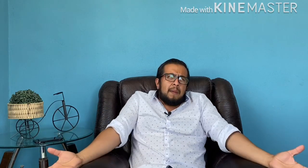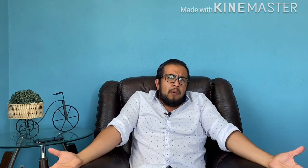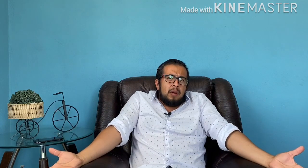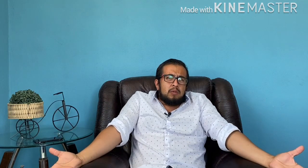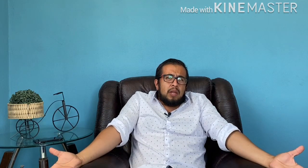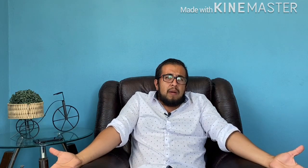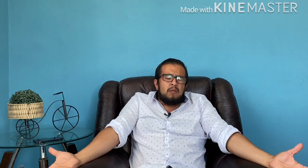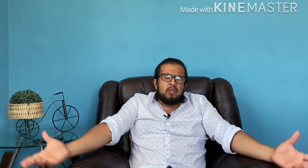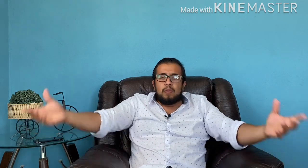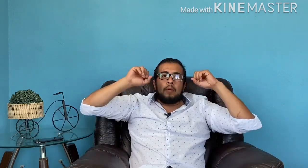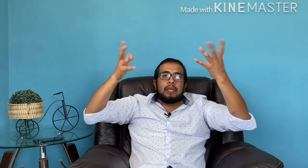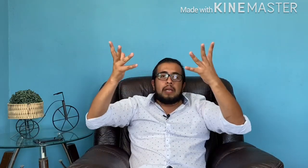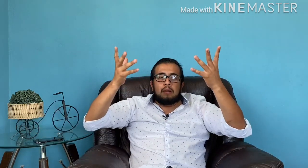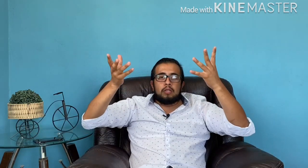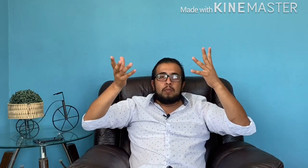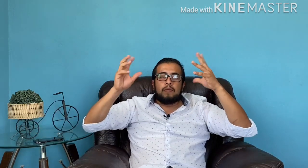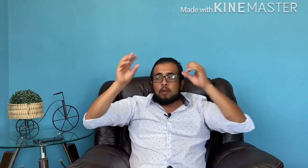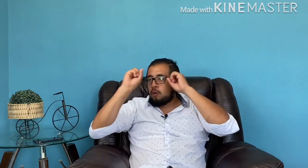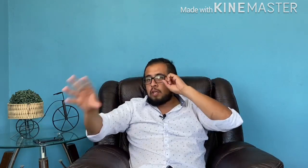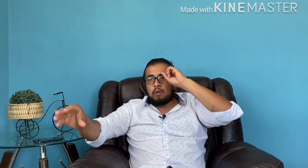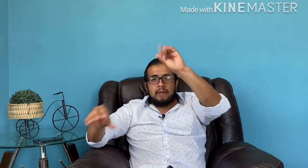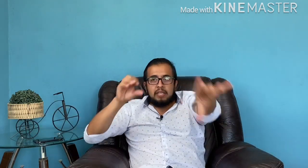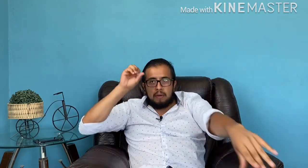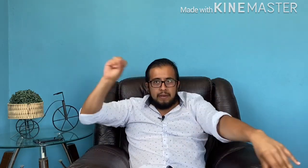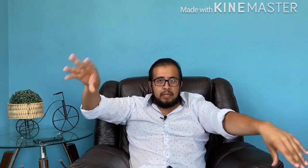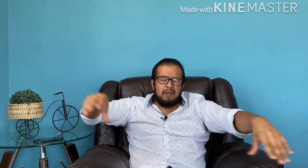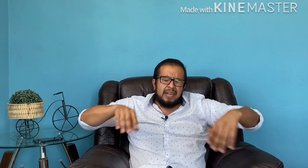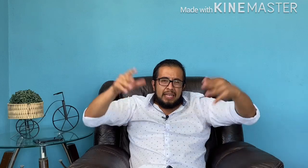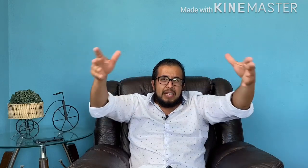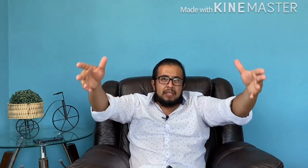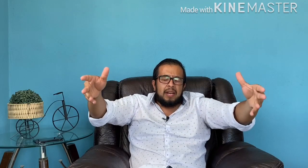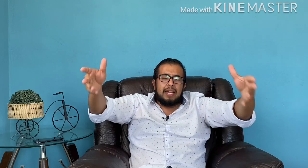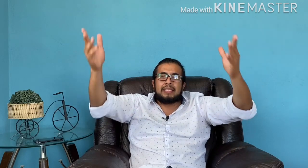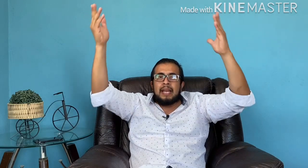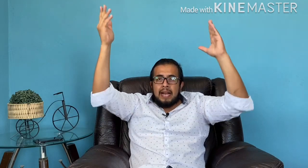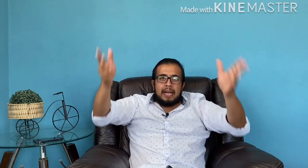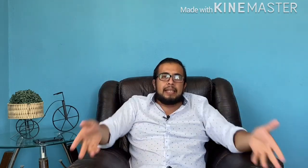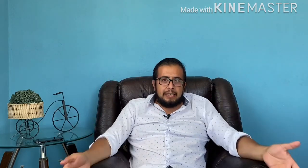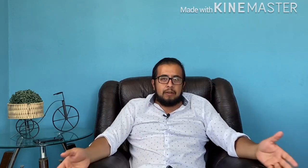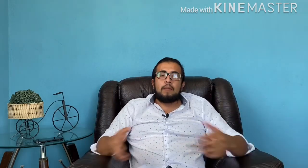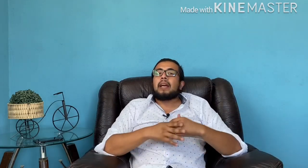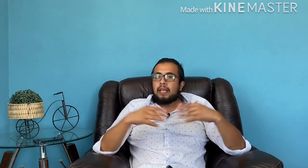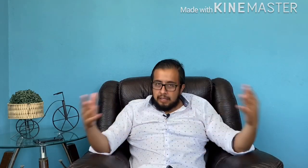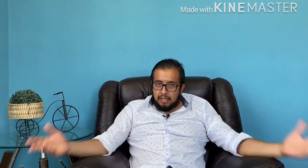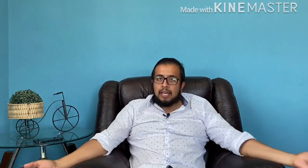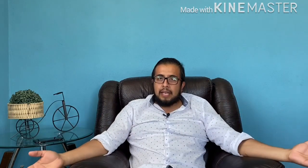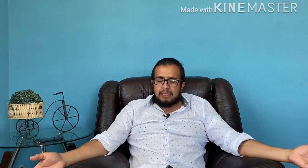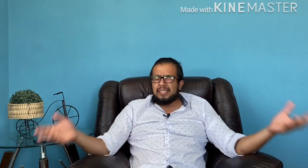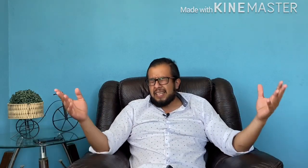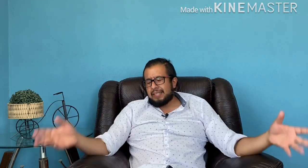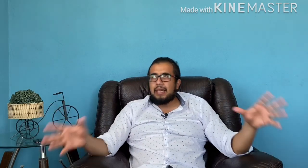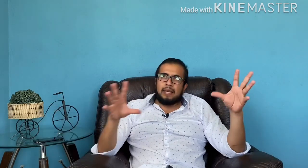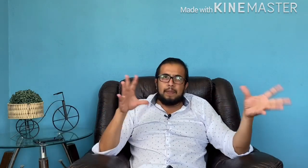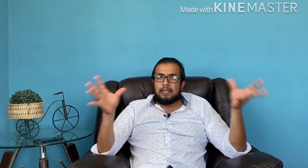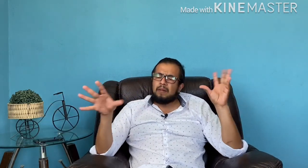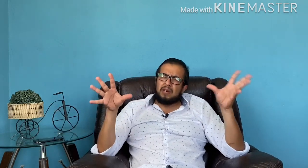distancia tampoco les gustaron a muchos, porque decían que los profesores solo saturaban. Y si a eso le agregas la crisis económica que ya te dije que existe,